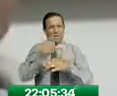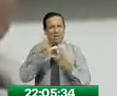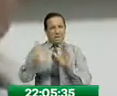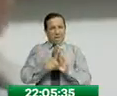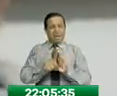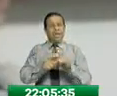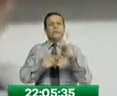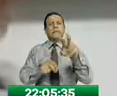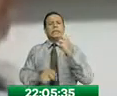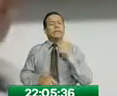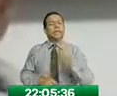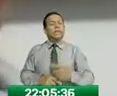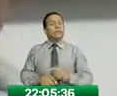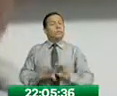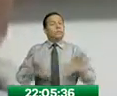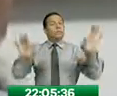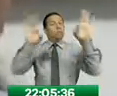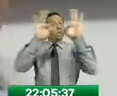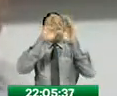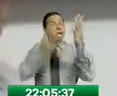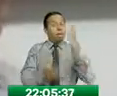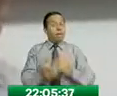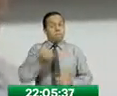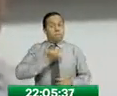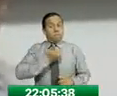claramente señalan tramitar, recibir,